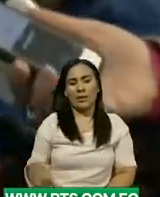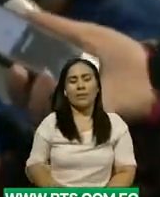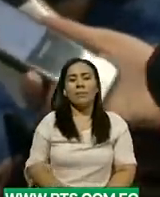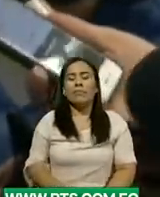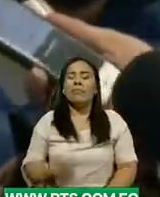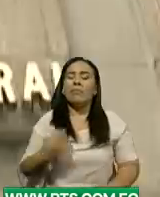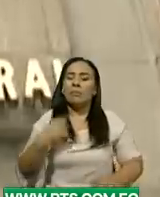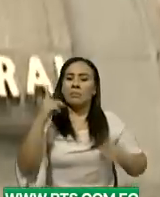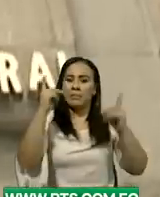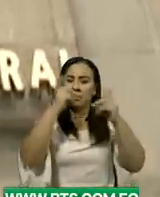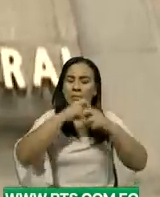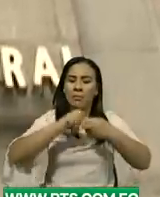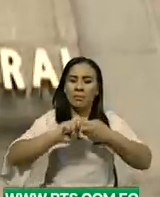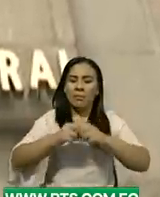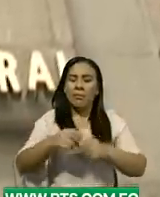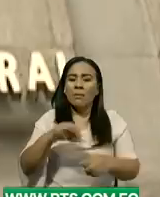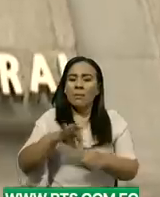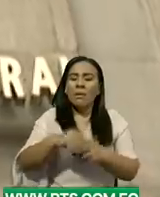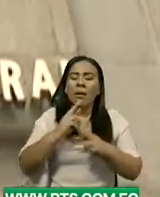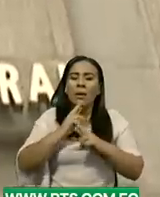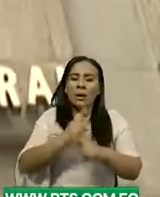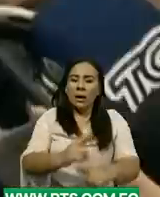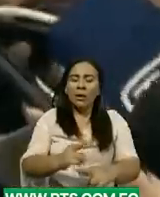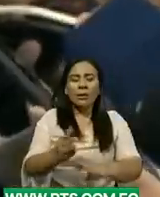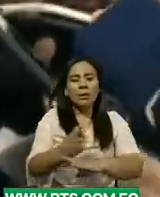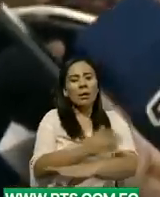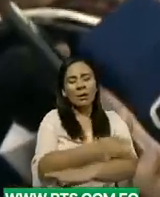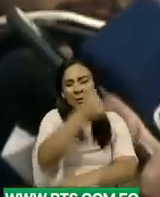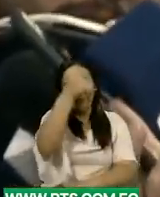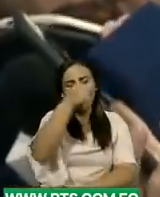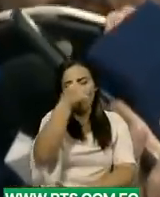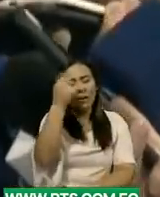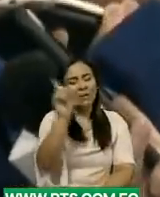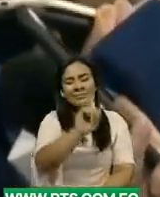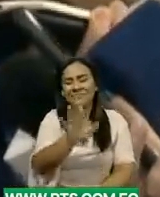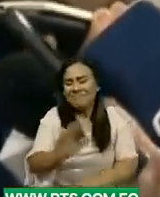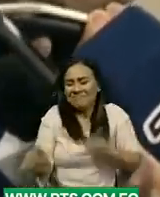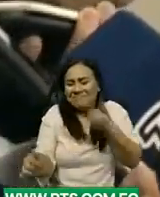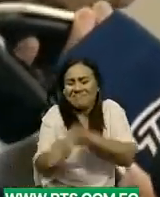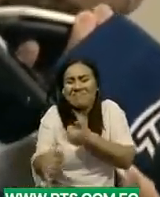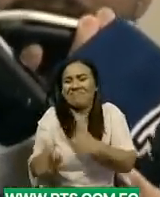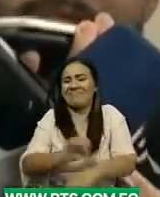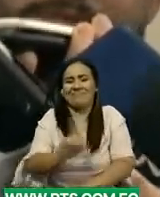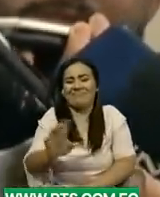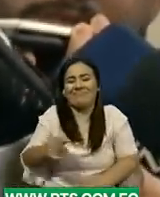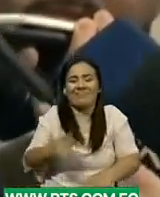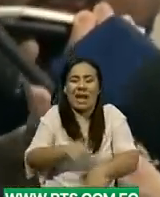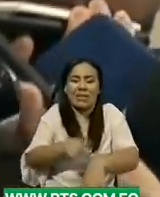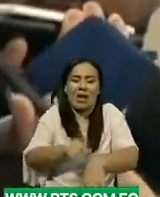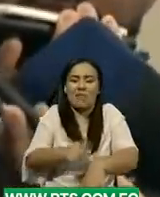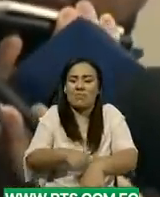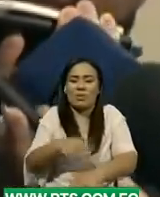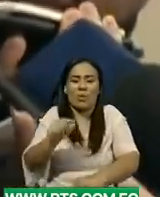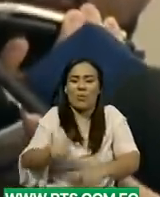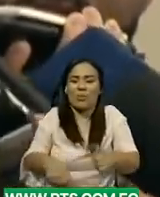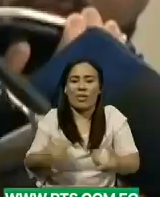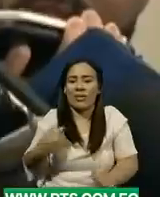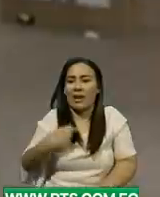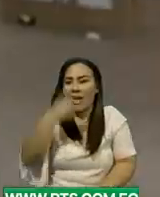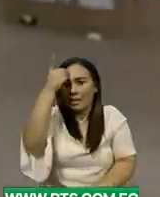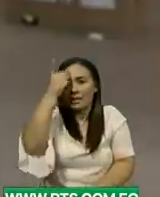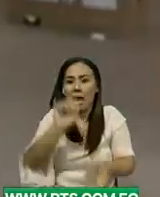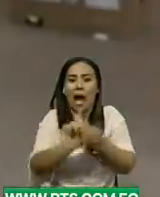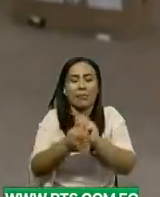muy complicado que se resuelva algo antes del domingo. No creo ya que exista el tiempo para realizar ningún